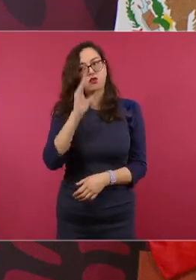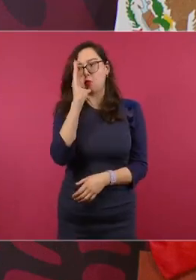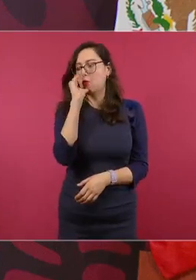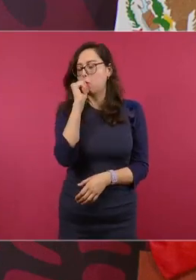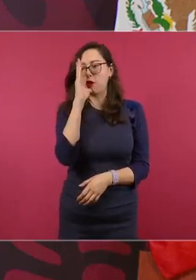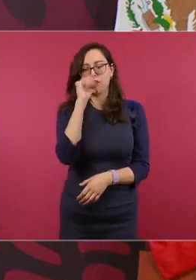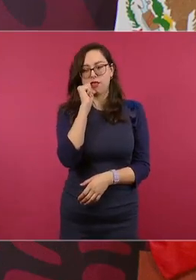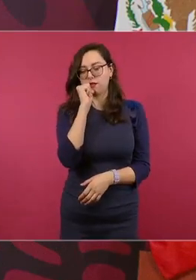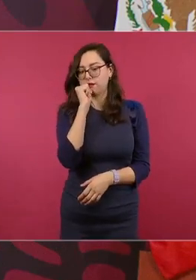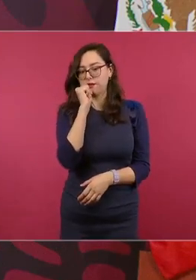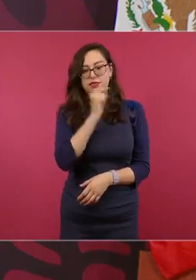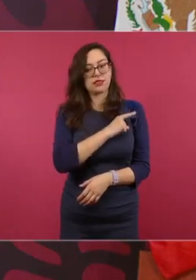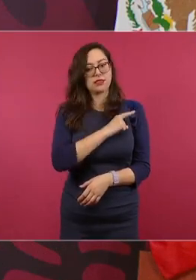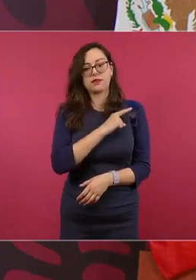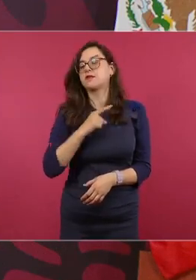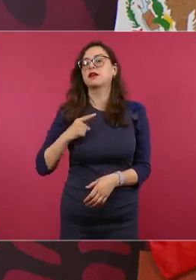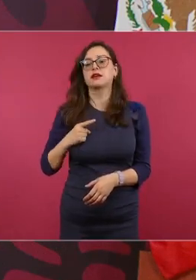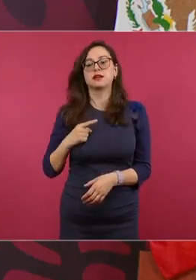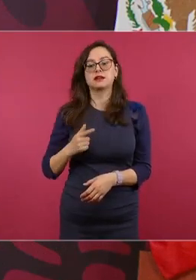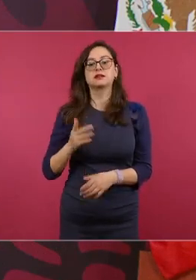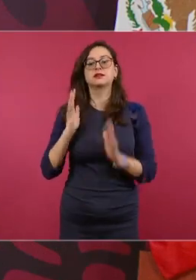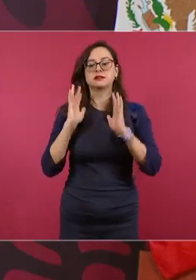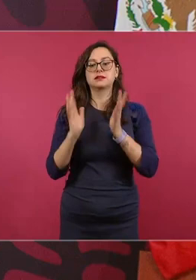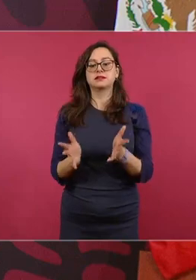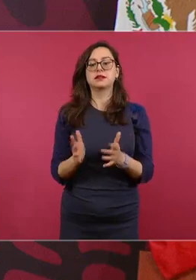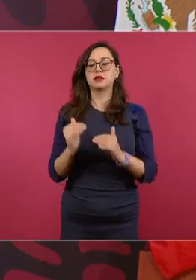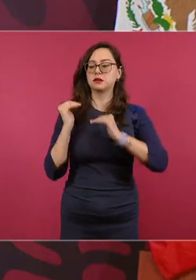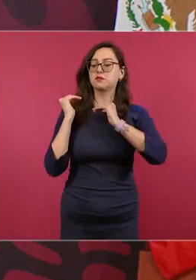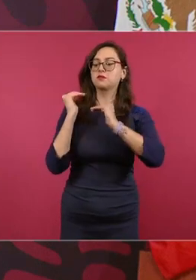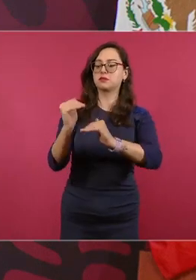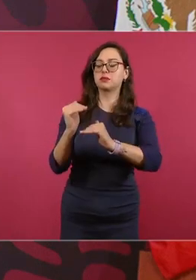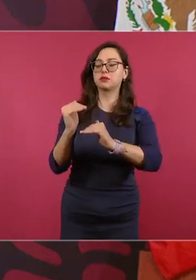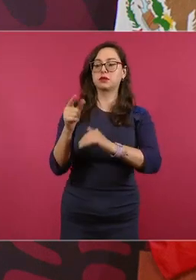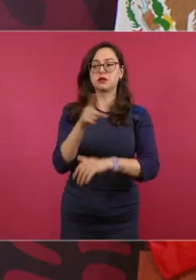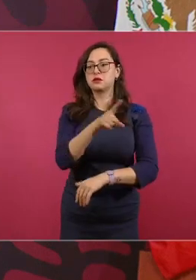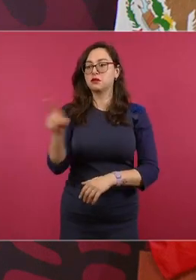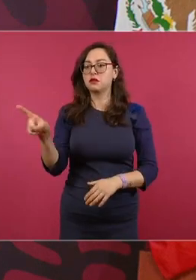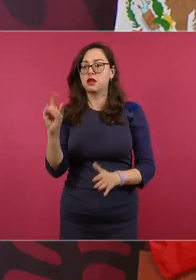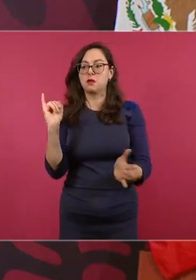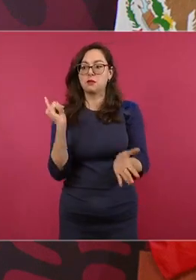hasta una cantidad quedan exentos,